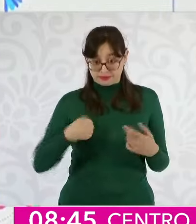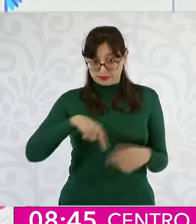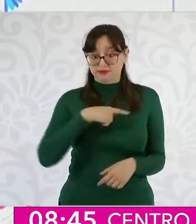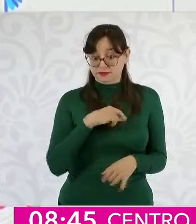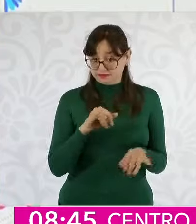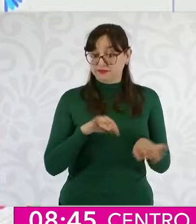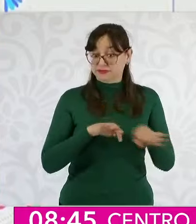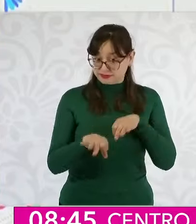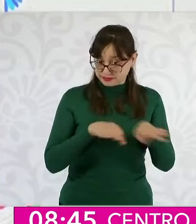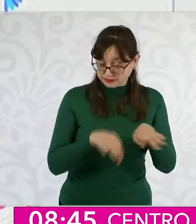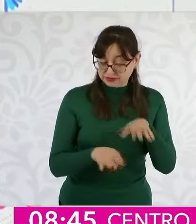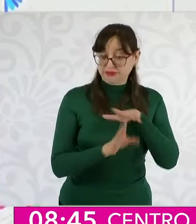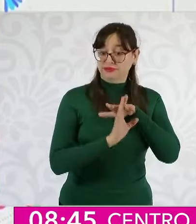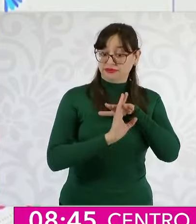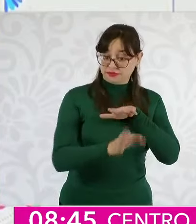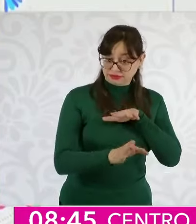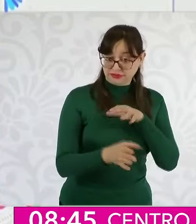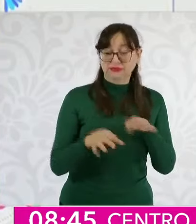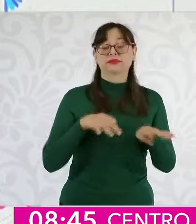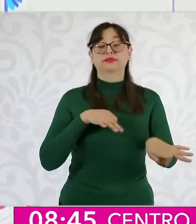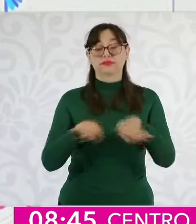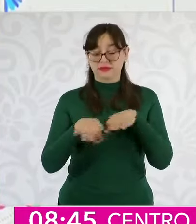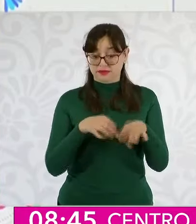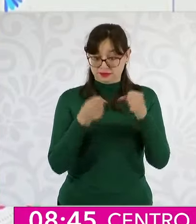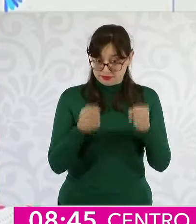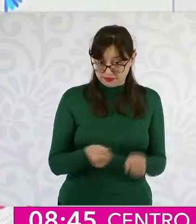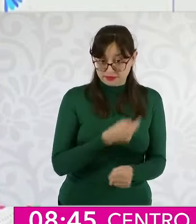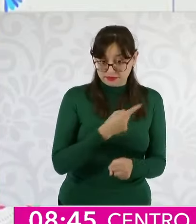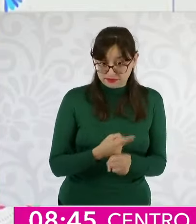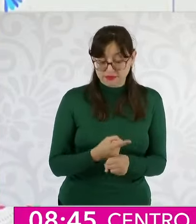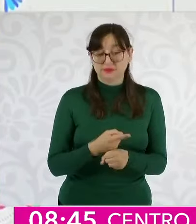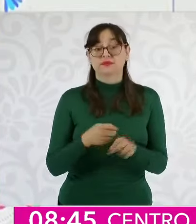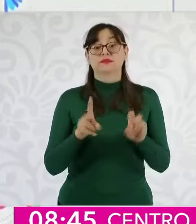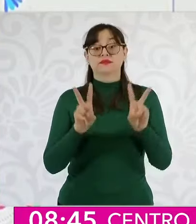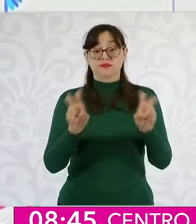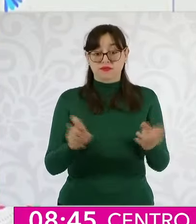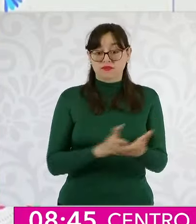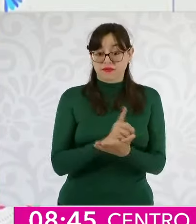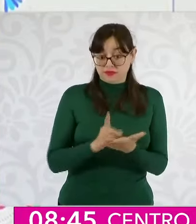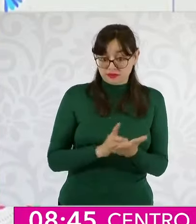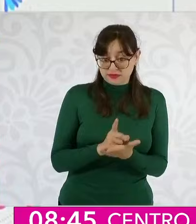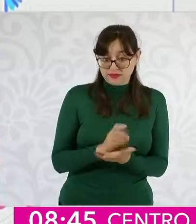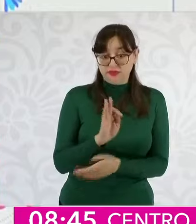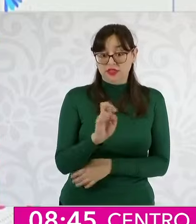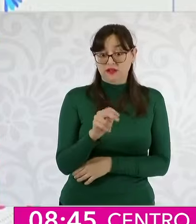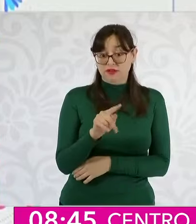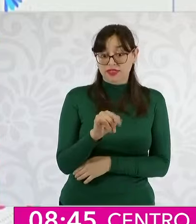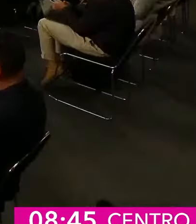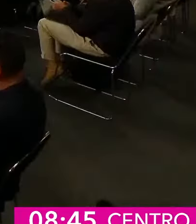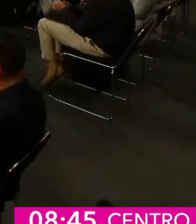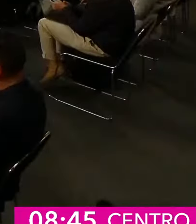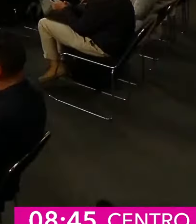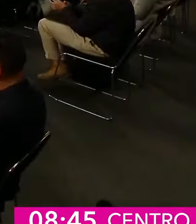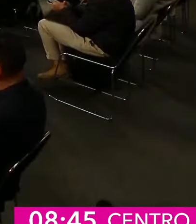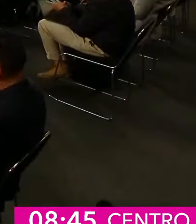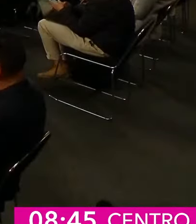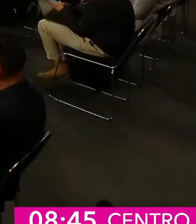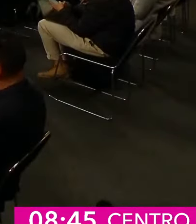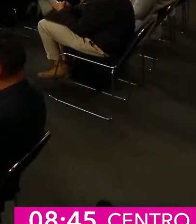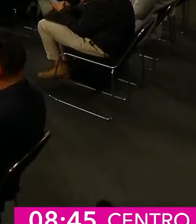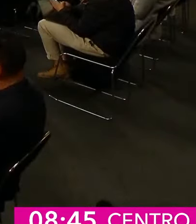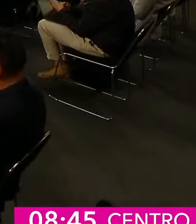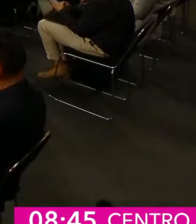no solamente estamos trabajando en seguridad, en el tema del fentanilo, que es un problema de crisis humanitaria en